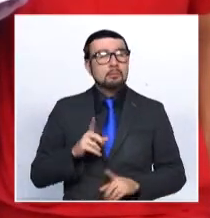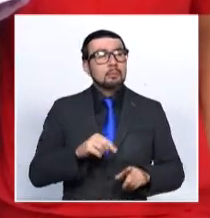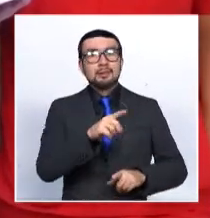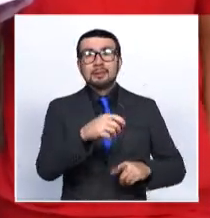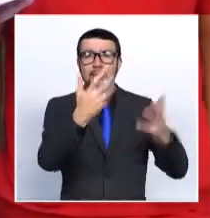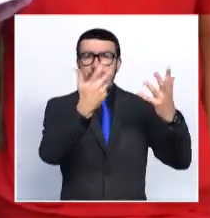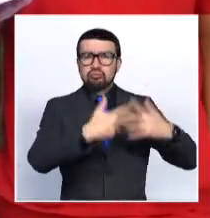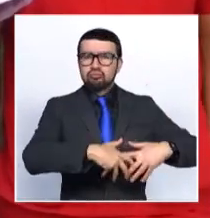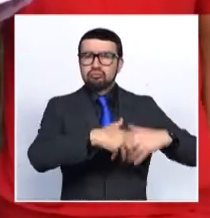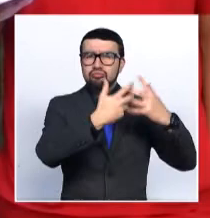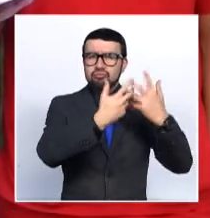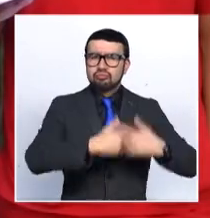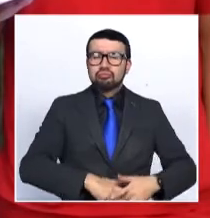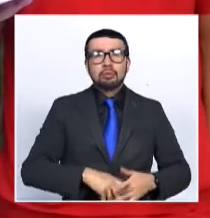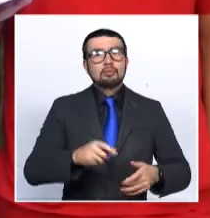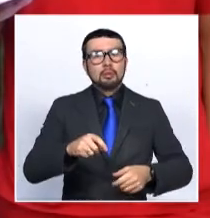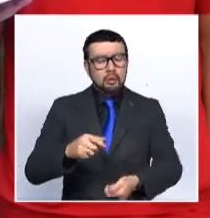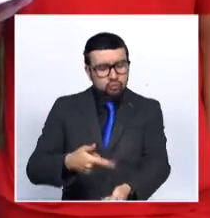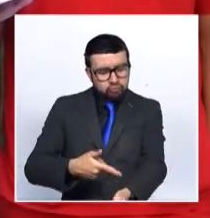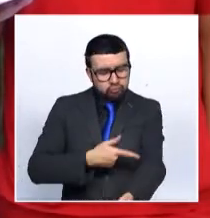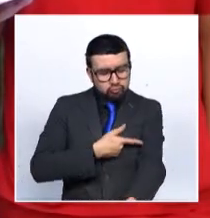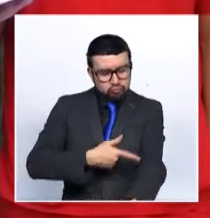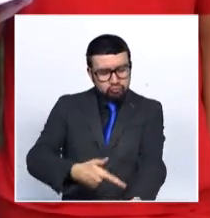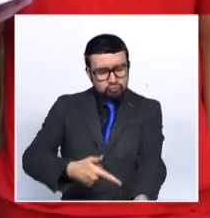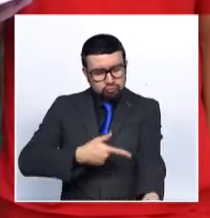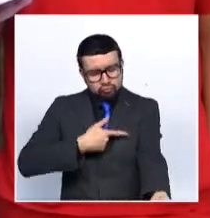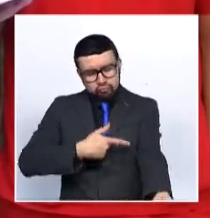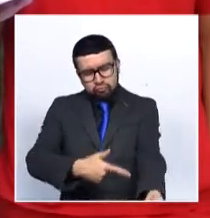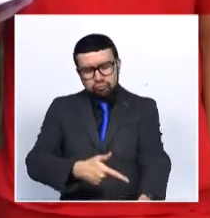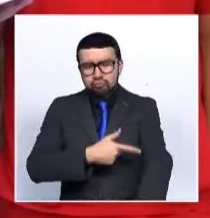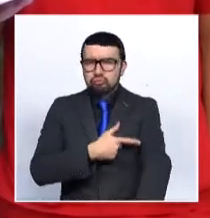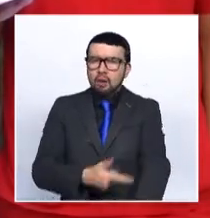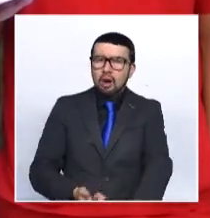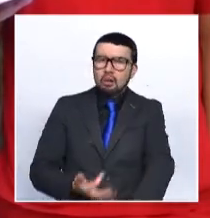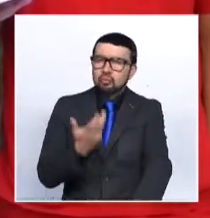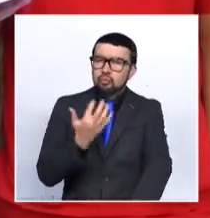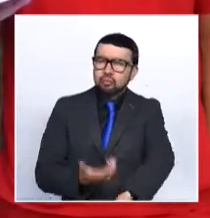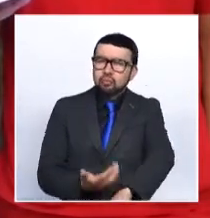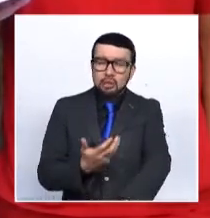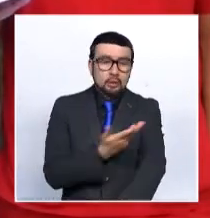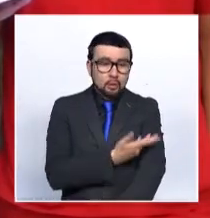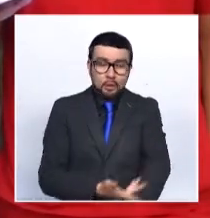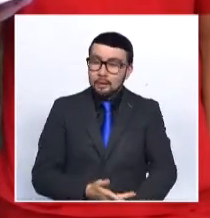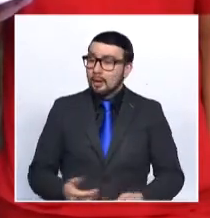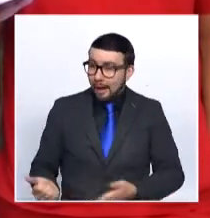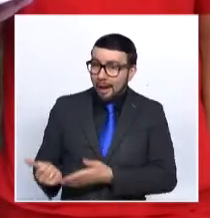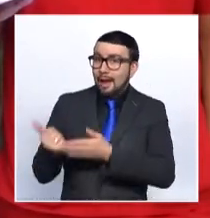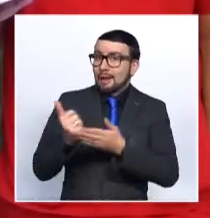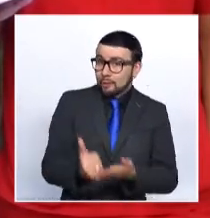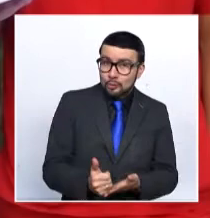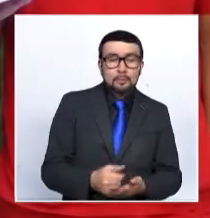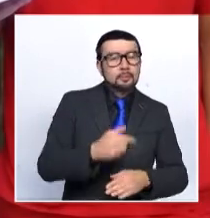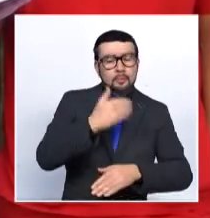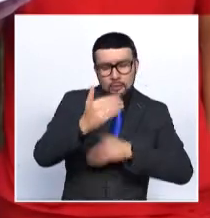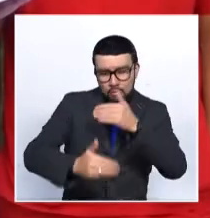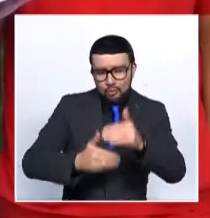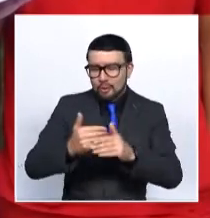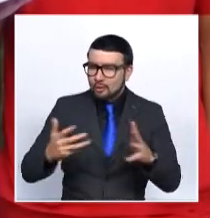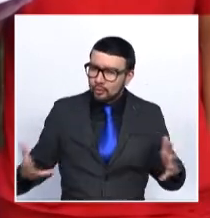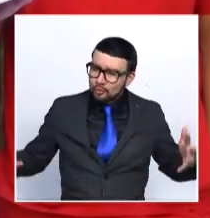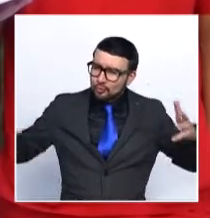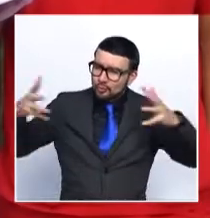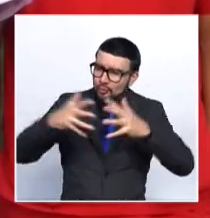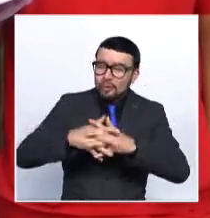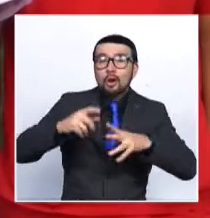de dermoabrasión y demás, y esto nos permite hacer un proceso más integral, hacer un